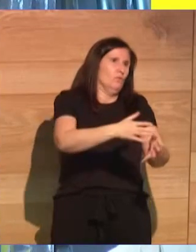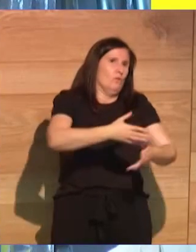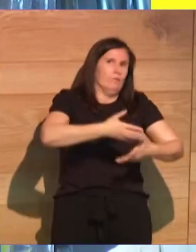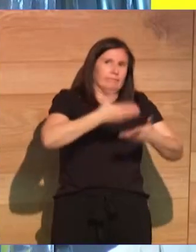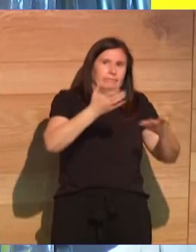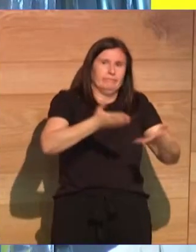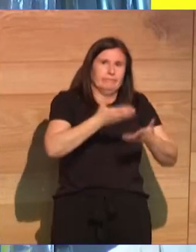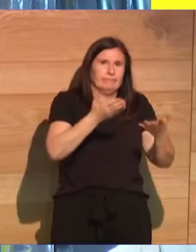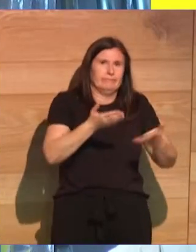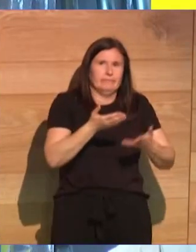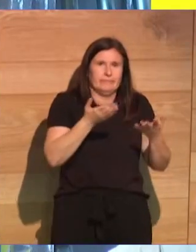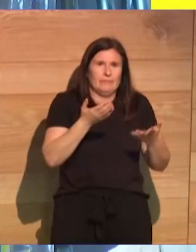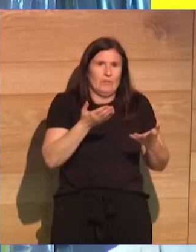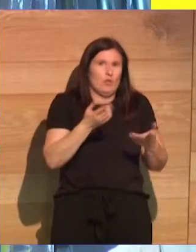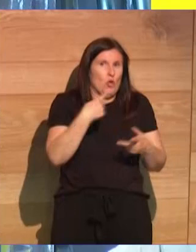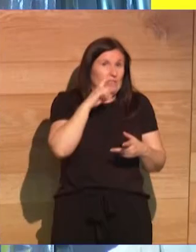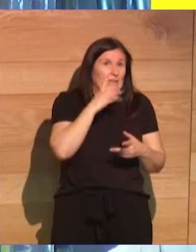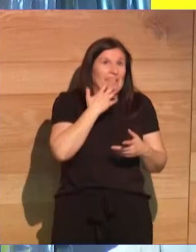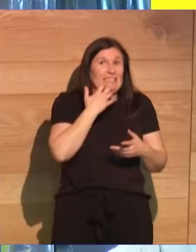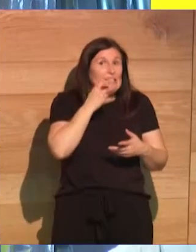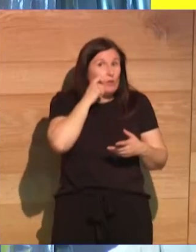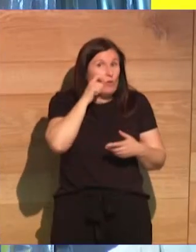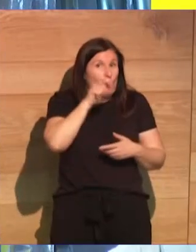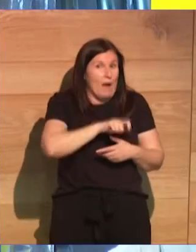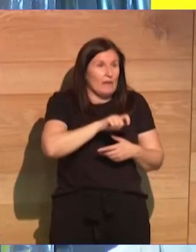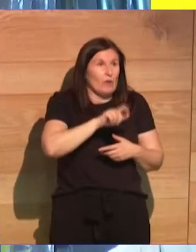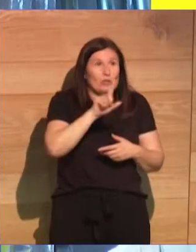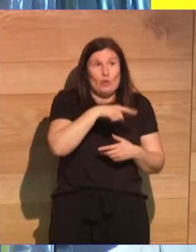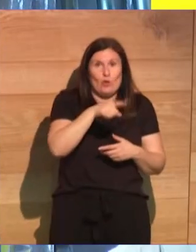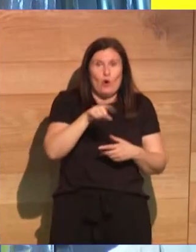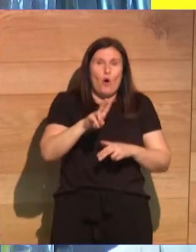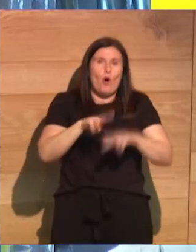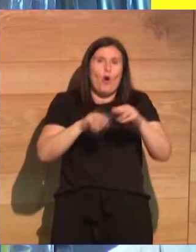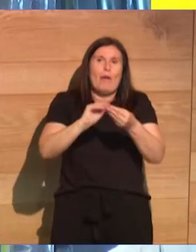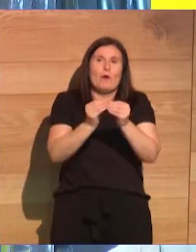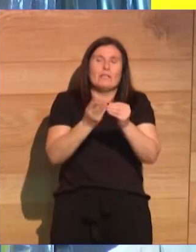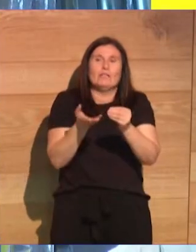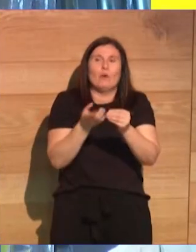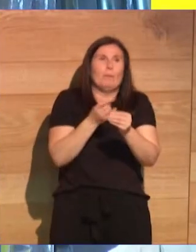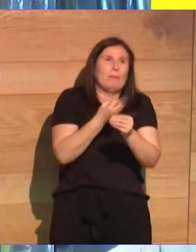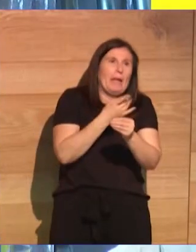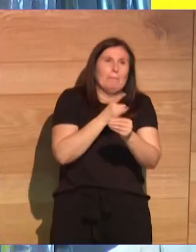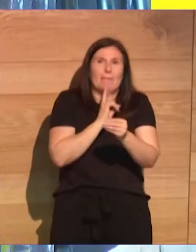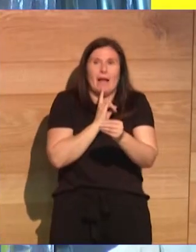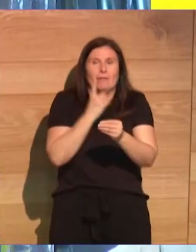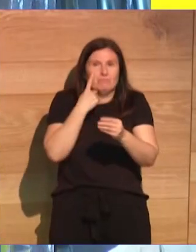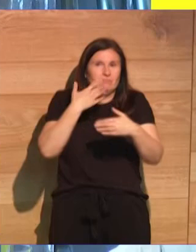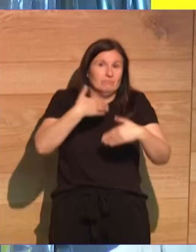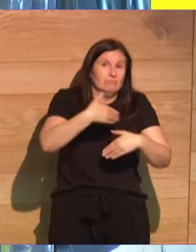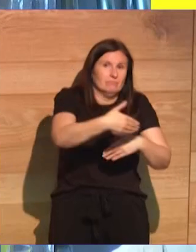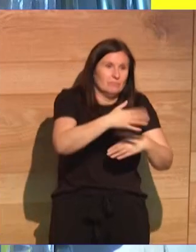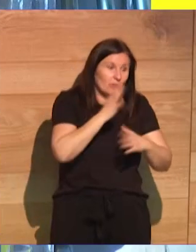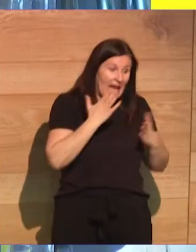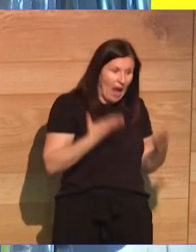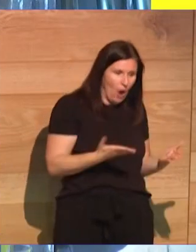indescifrable si es humano o no es humano, y lo habremos construido como hayamos querido construirlo, bien o mal. Entonces estamos en ese momento y es muy